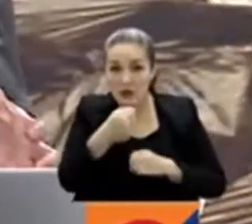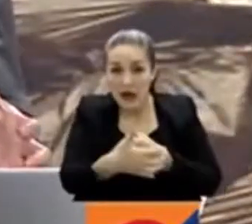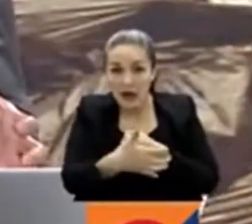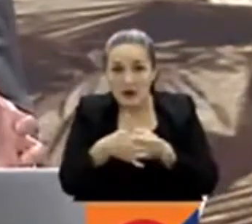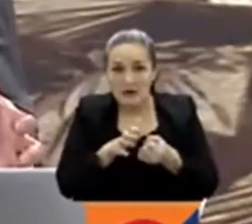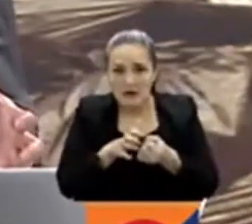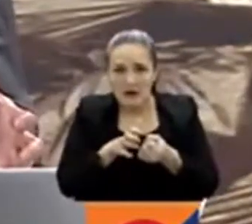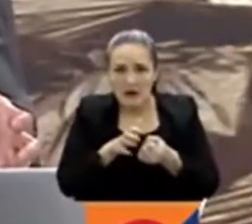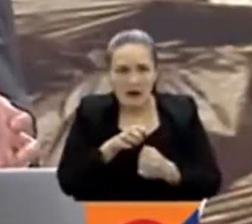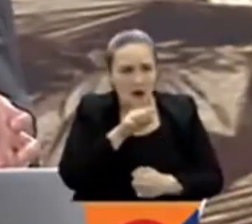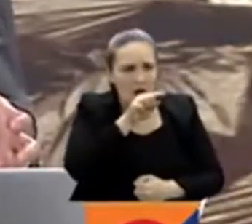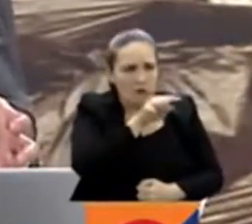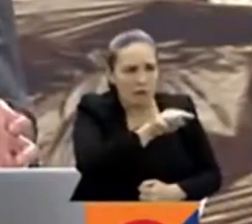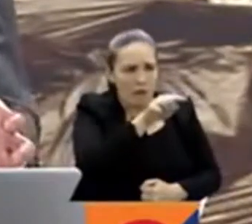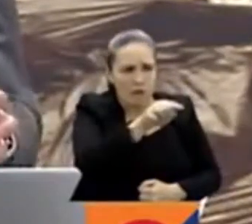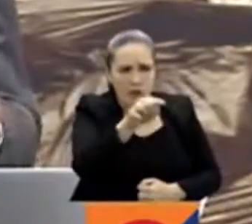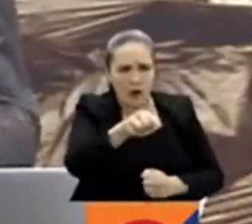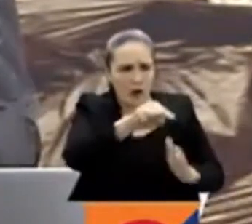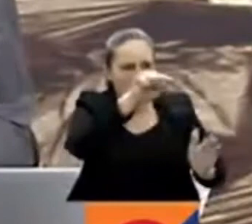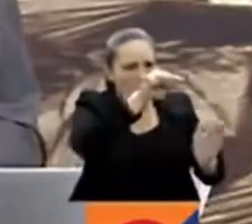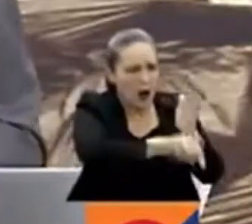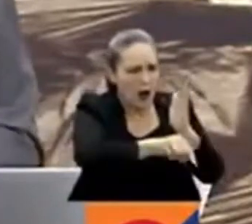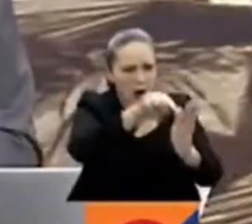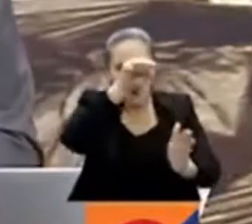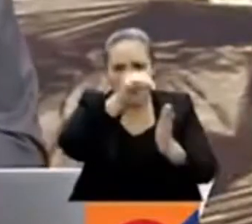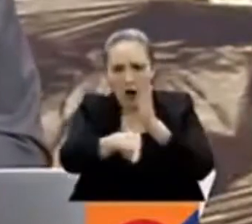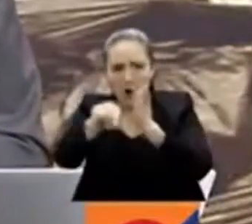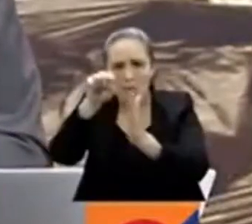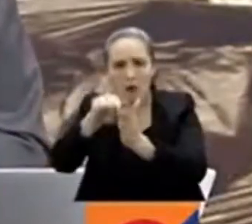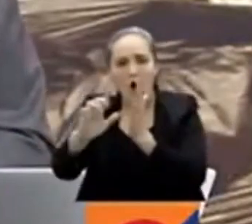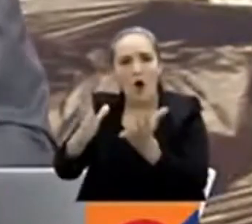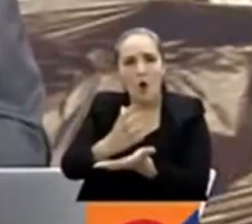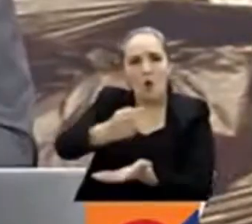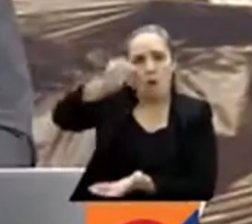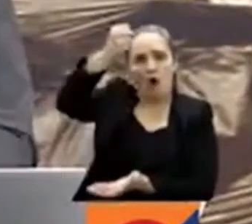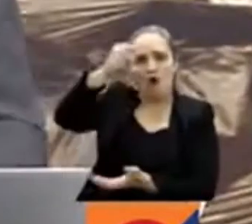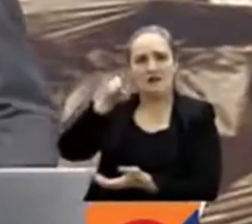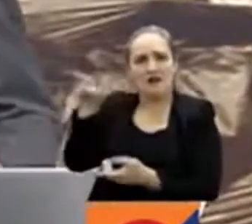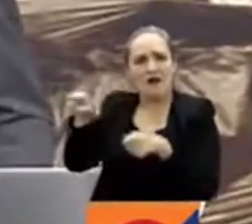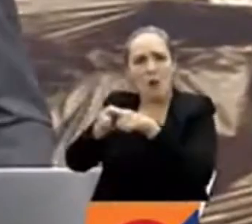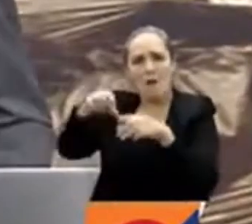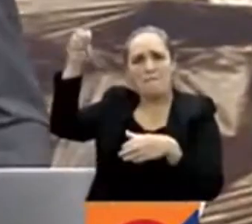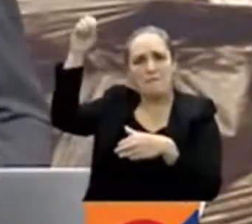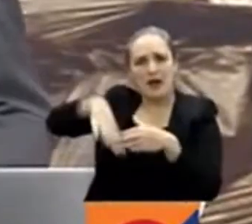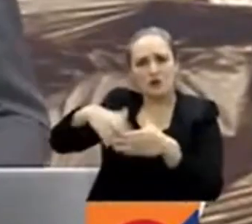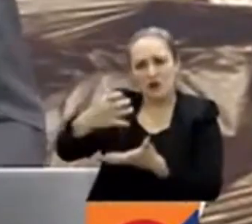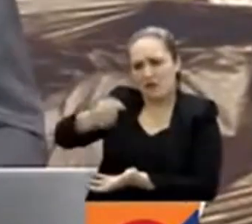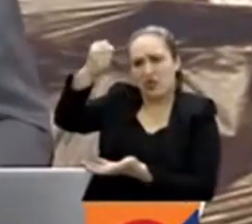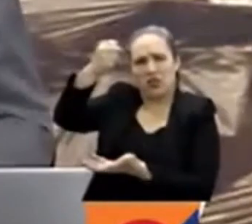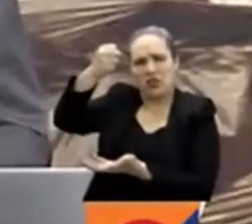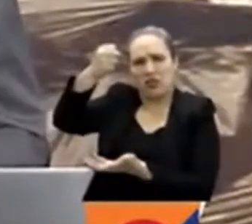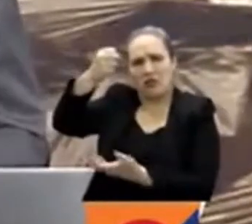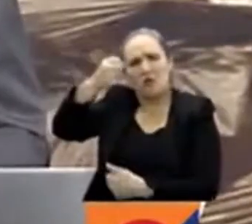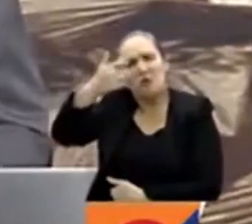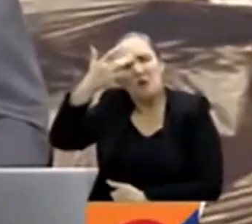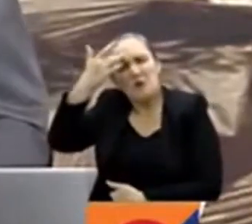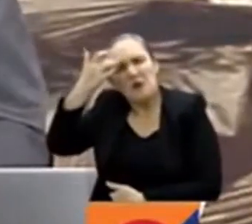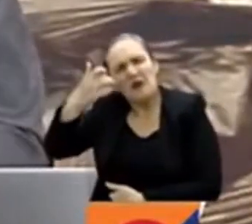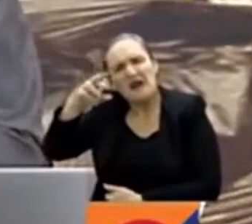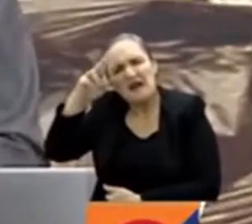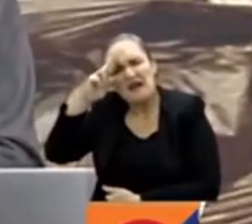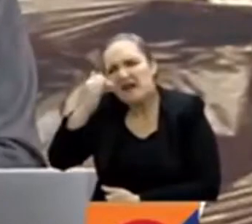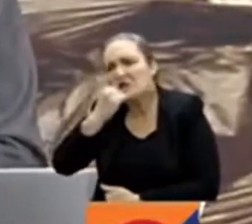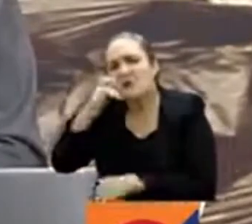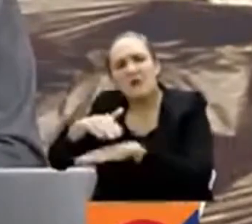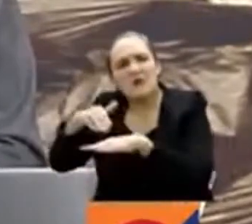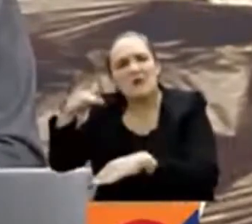los múltiples casos de personas asesinadas y abandonadas en bolsas de basura. ¿Y cuáles son, según las autoridades, las razones de los crímenes de